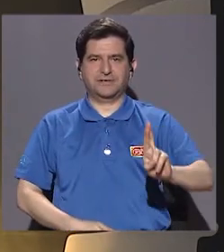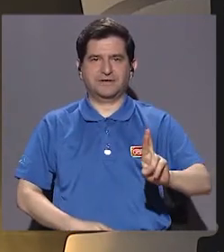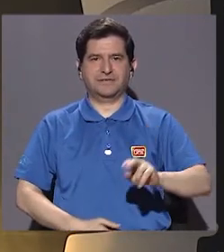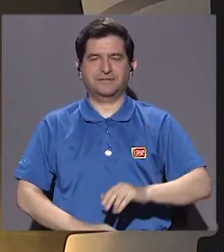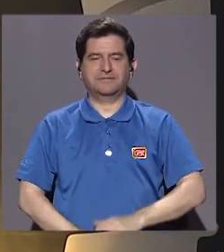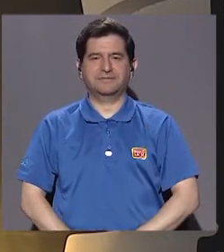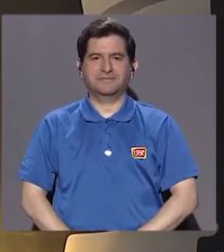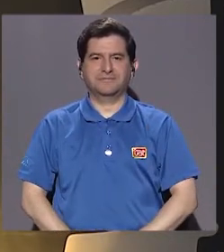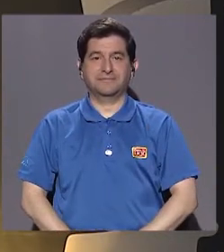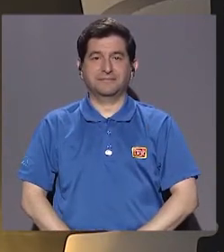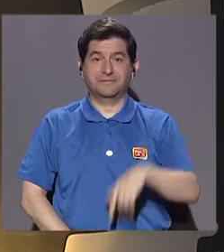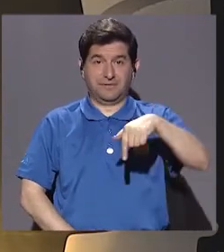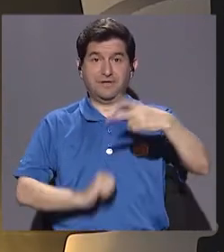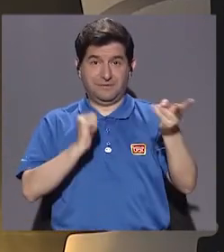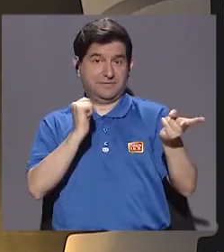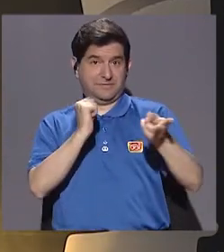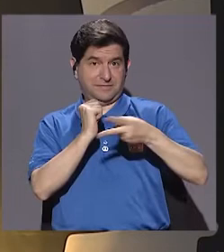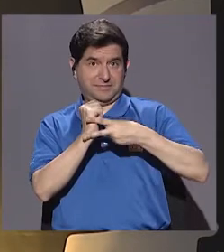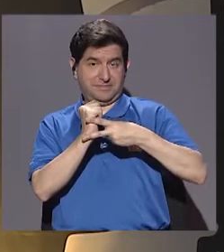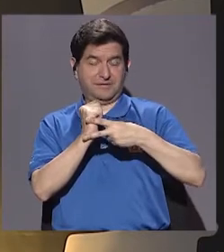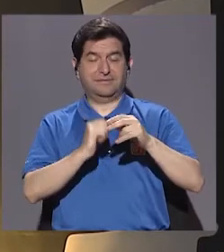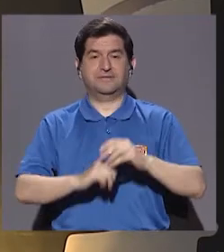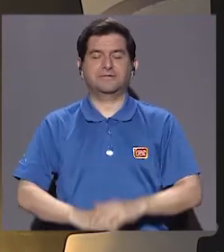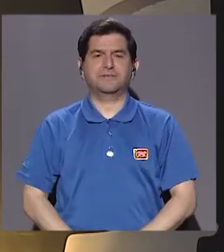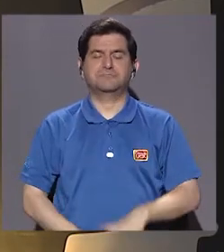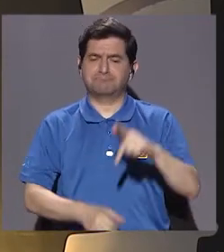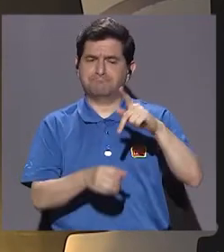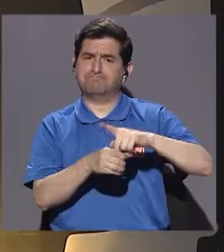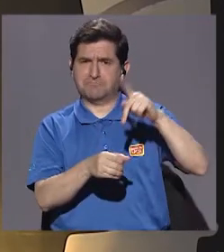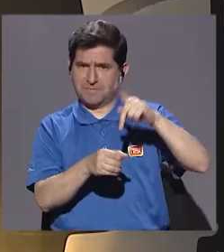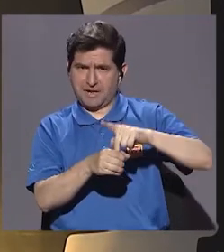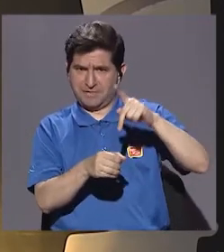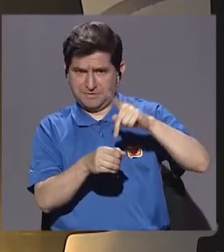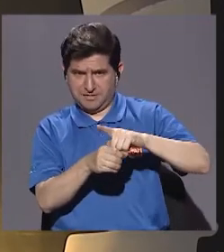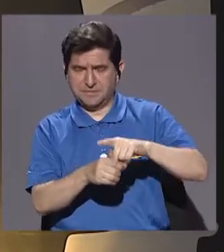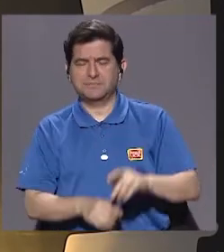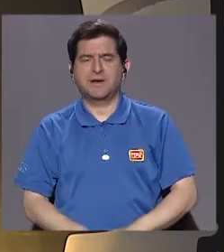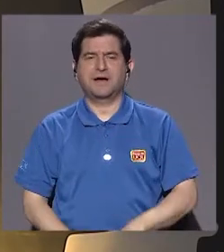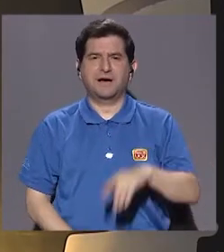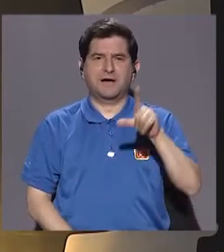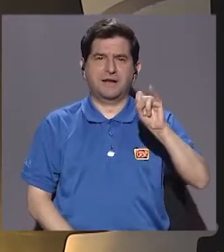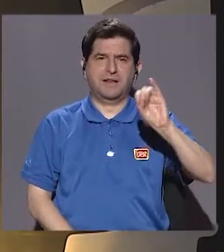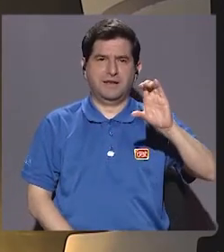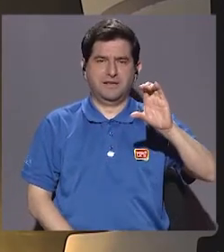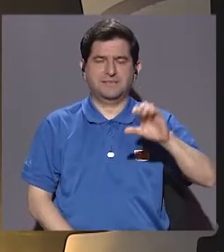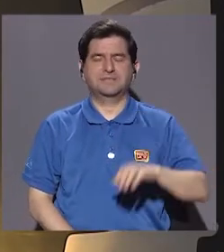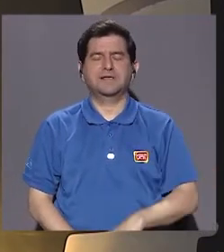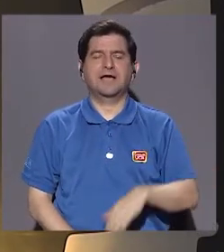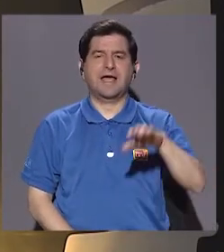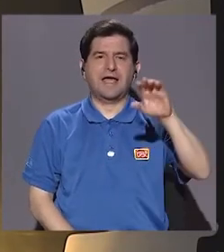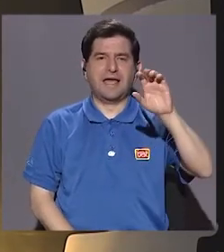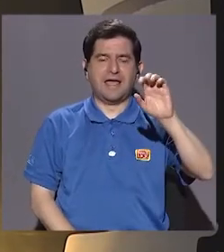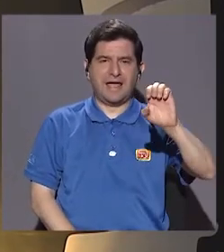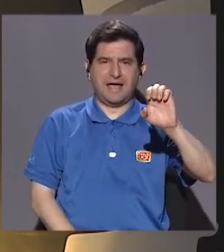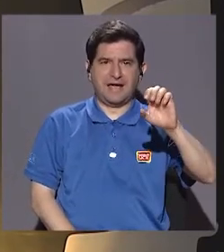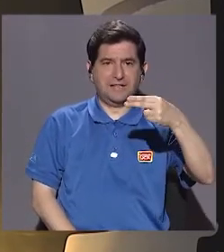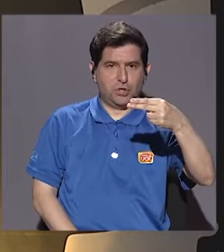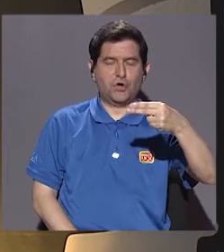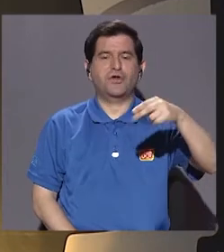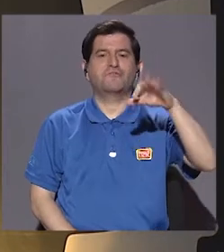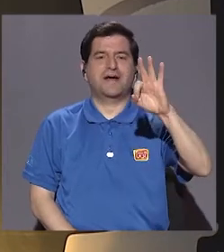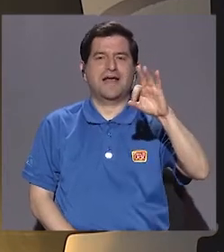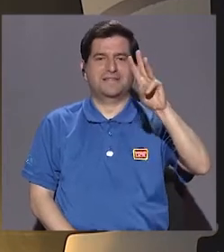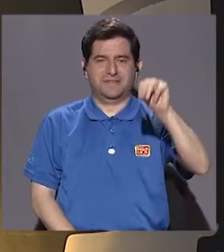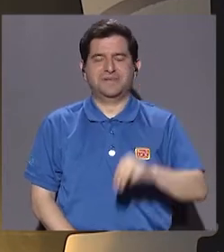en esta ocasión va a participar el licenciado héctor fernández macy's quien es